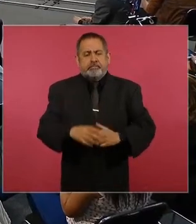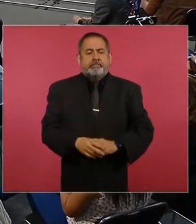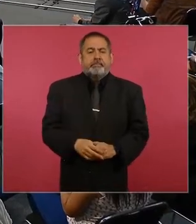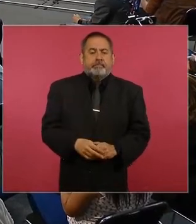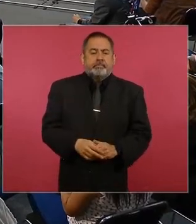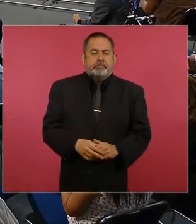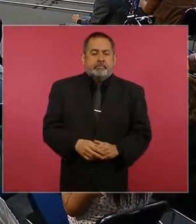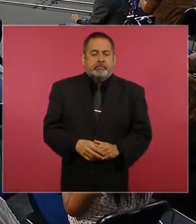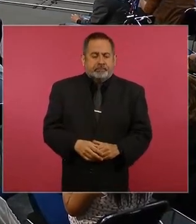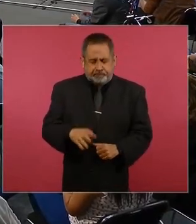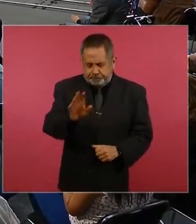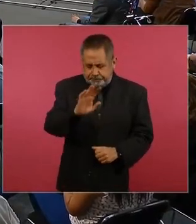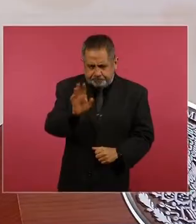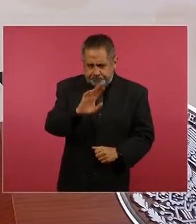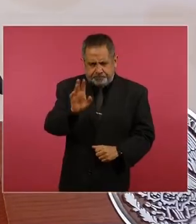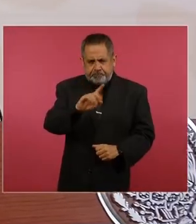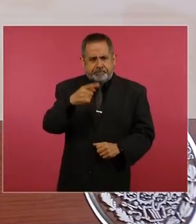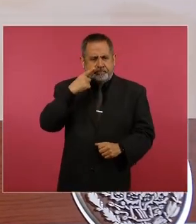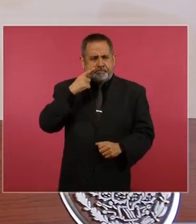un juicio.